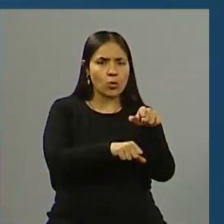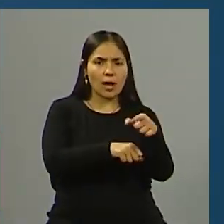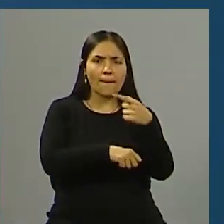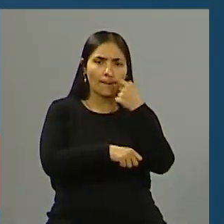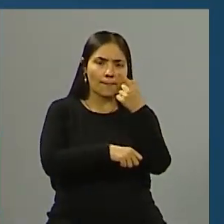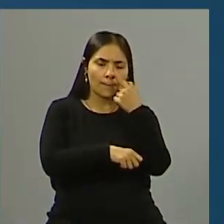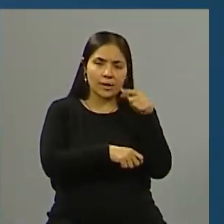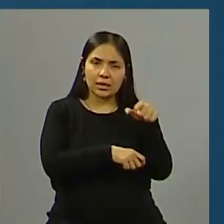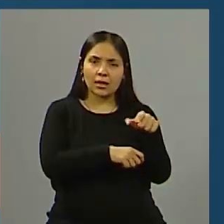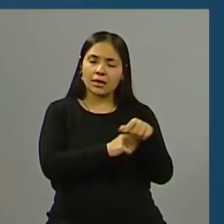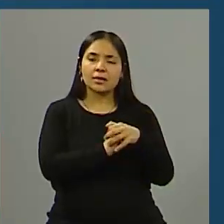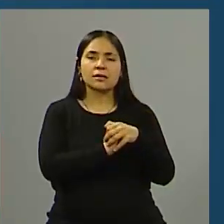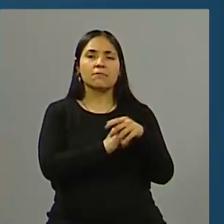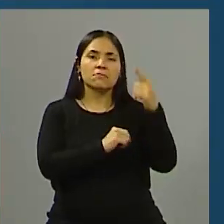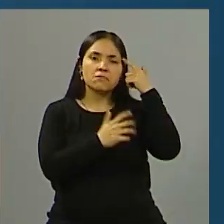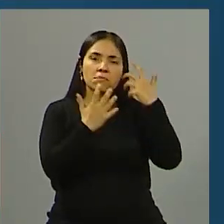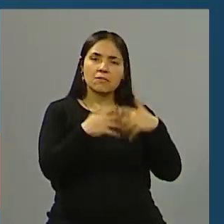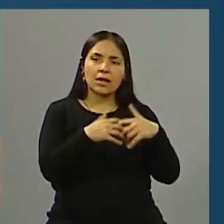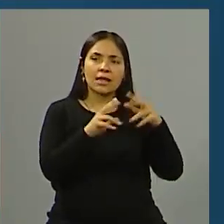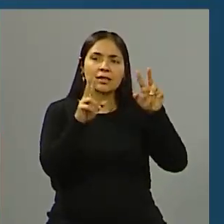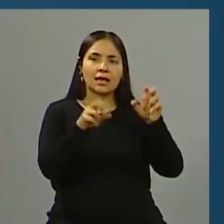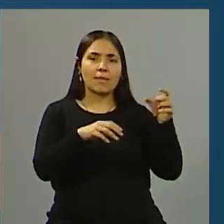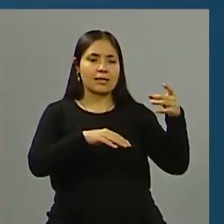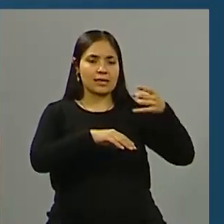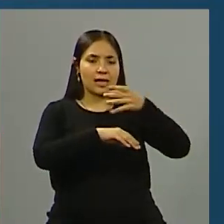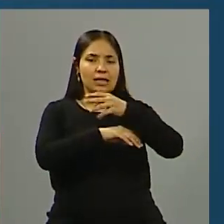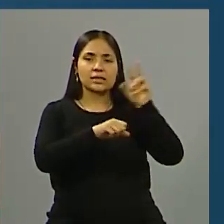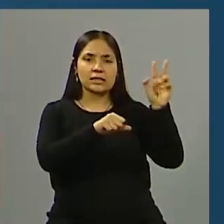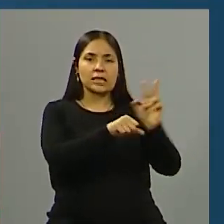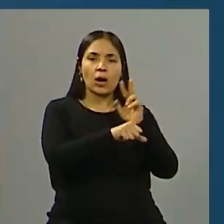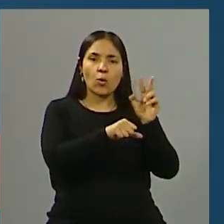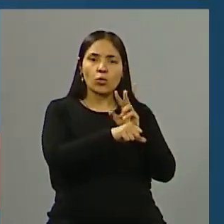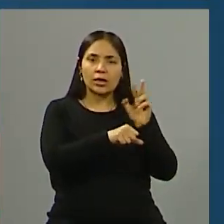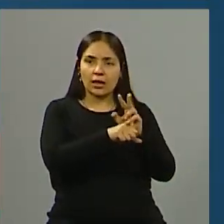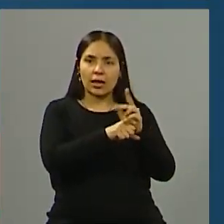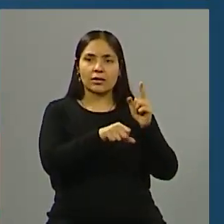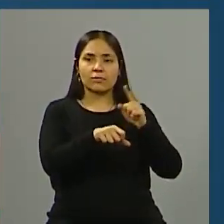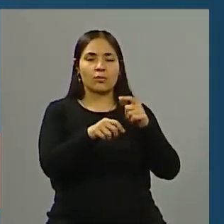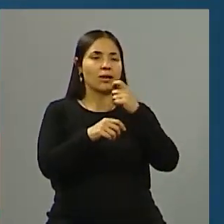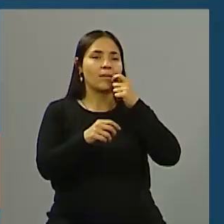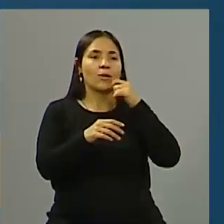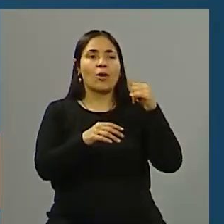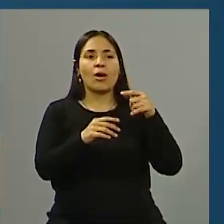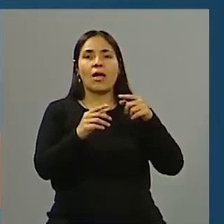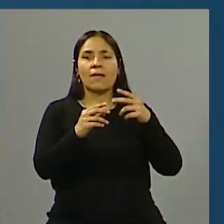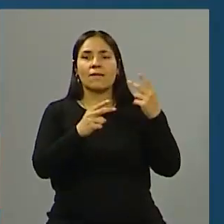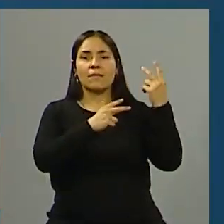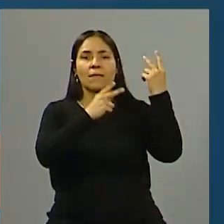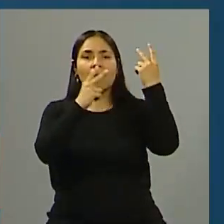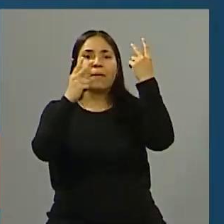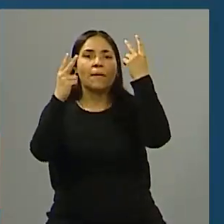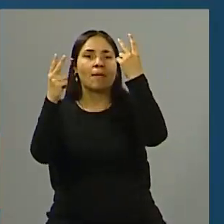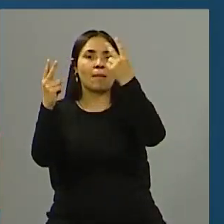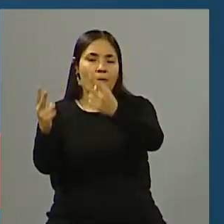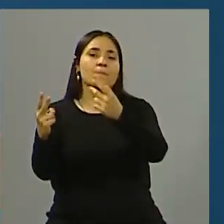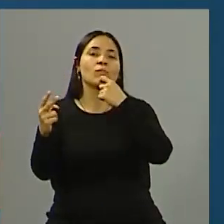vuelve a pensar en cómo es el tema de la seguridad en los trenes cubriendo distancias en los cuales no hay nada más que la vía